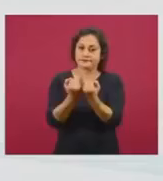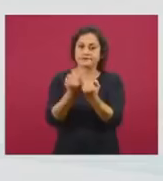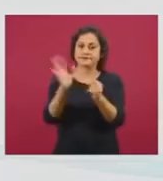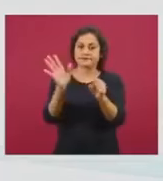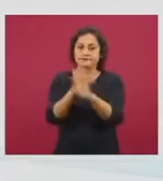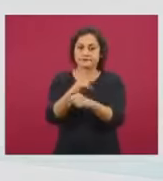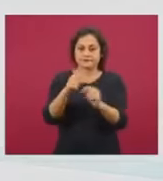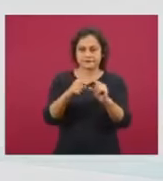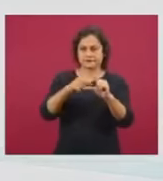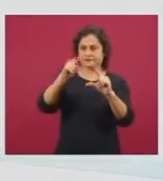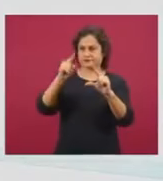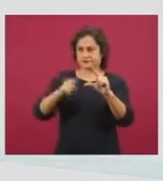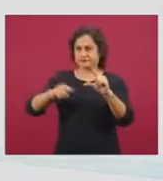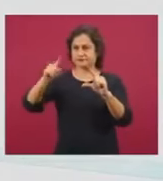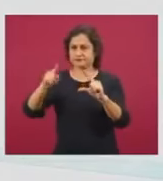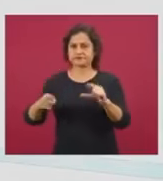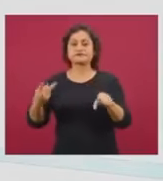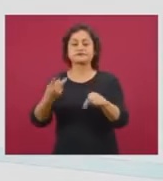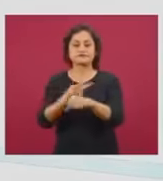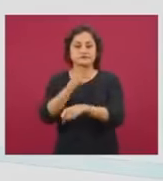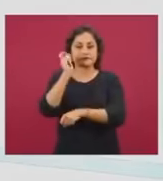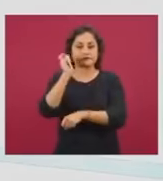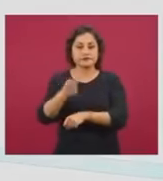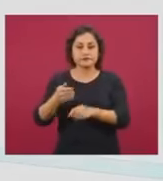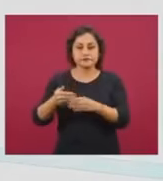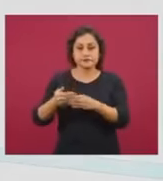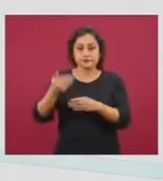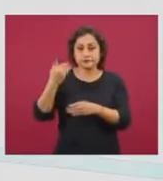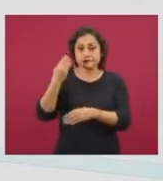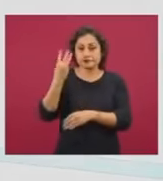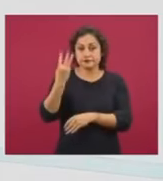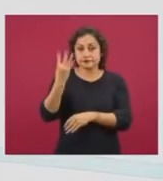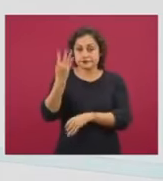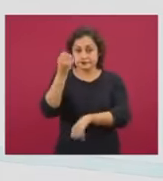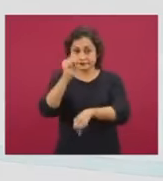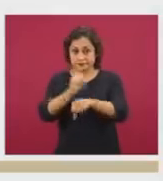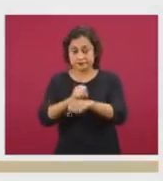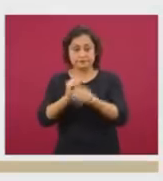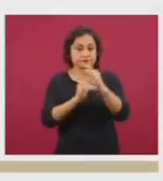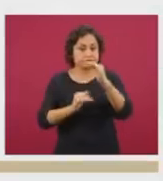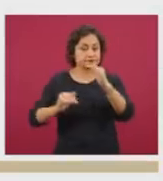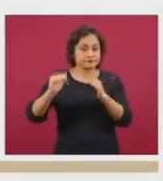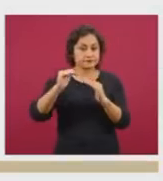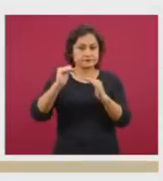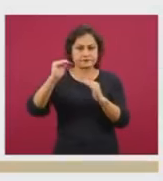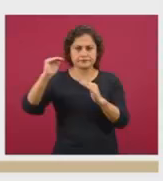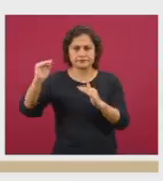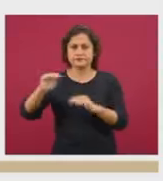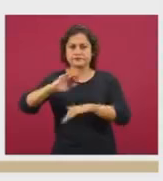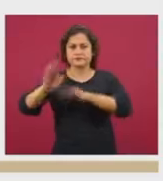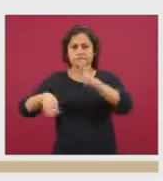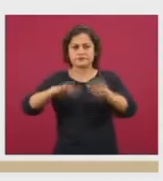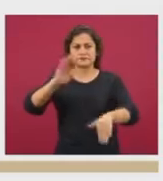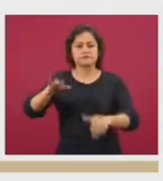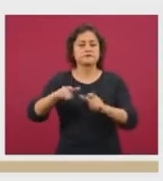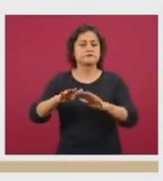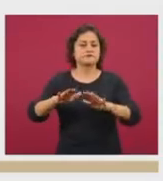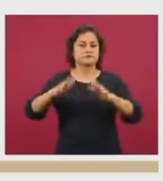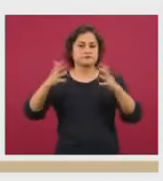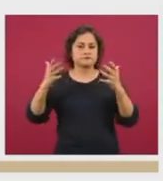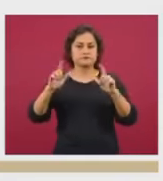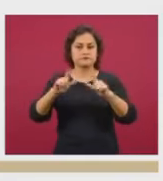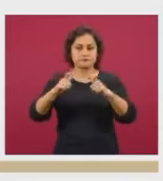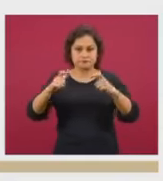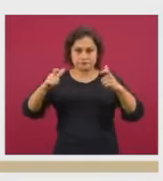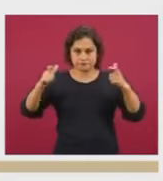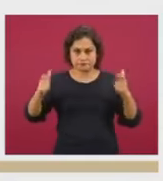moviendo la curva epidémica, donde en las últimas 3 o 4 semanas vemos un ascenso también en el exceso de mortalidad, que también se ha visto ya en los datos